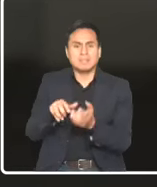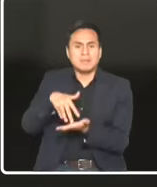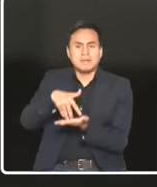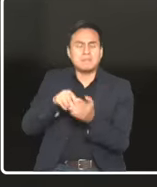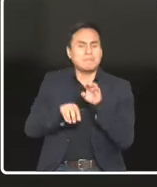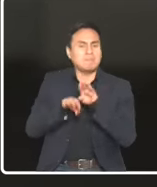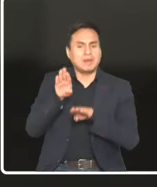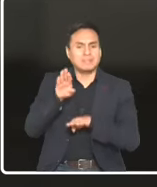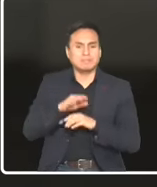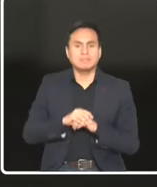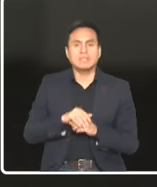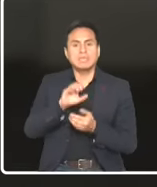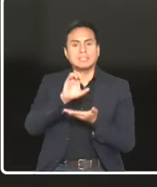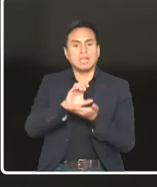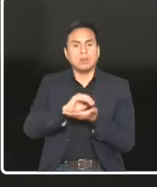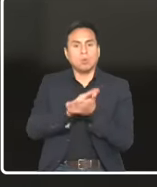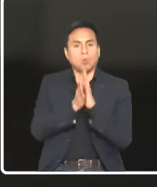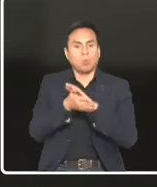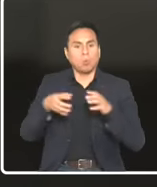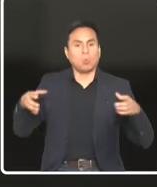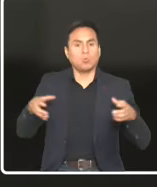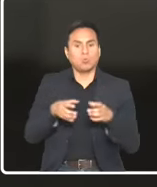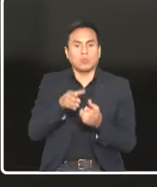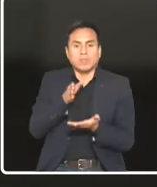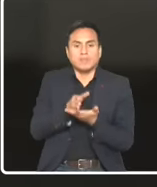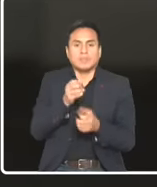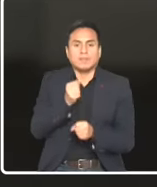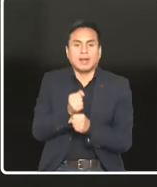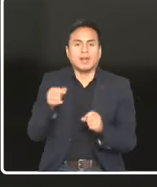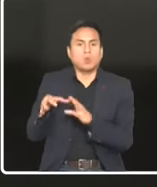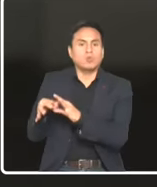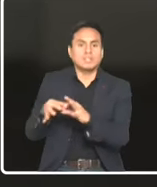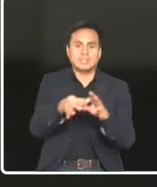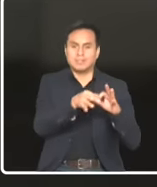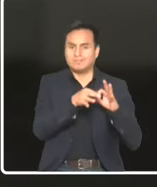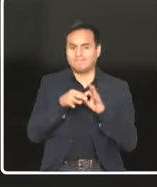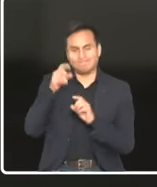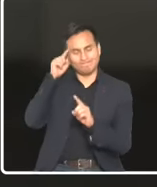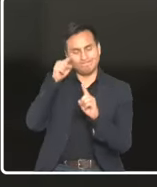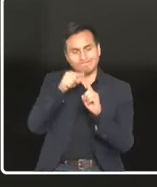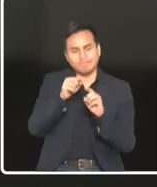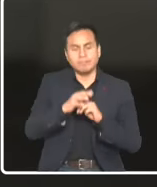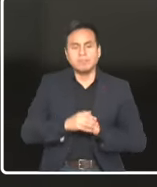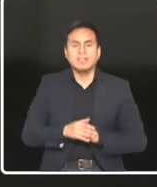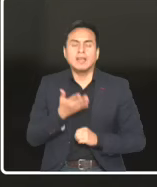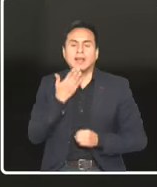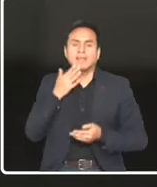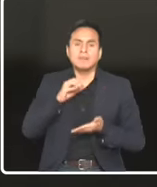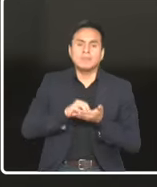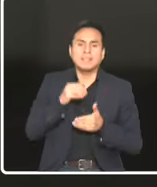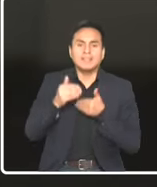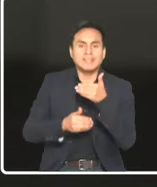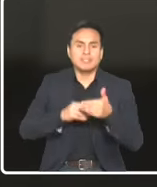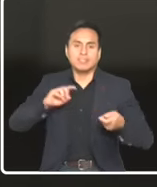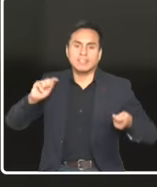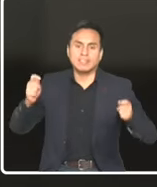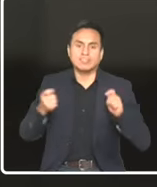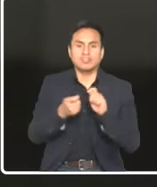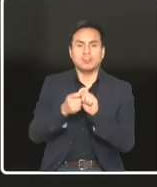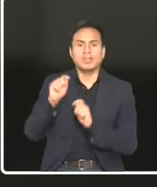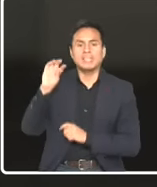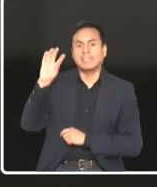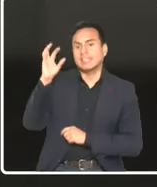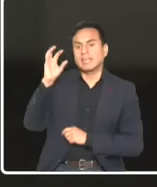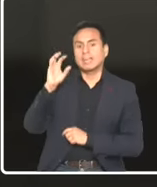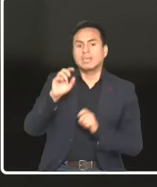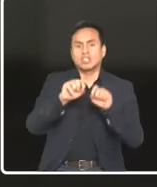vulnerables y el estado en su conjunto debe trabajar unido para ello además tenemos que seguir avanzando la transición energética